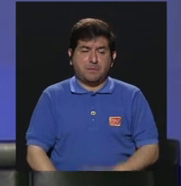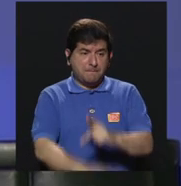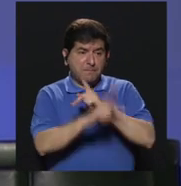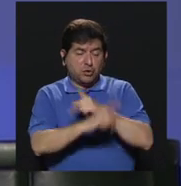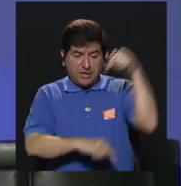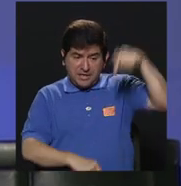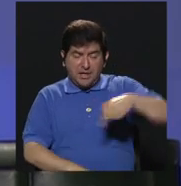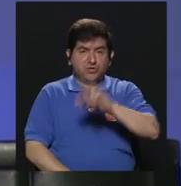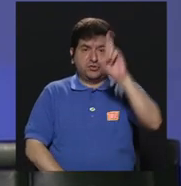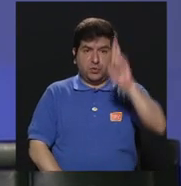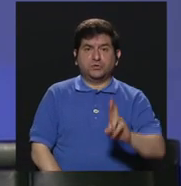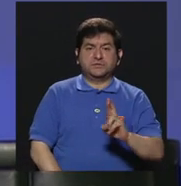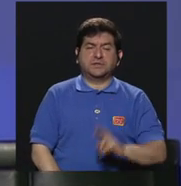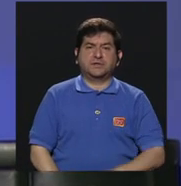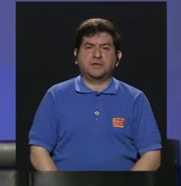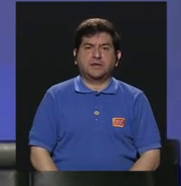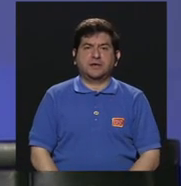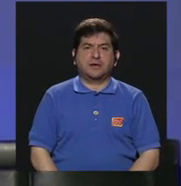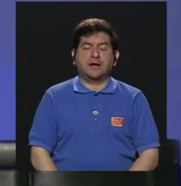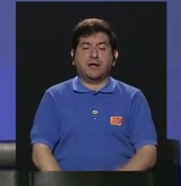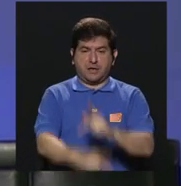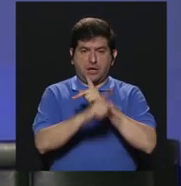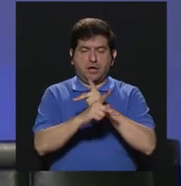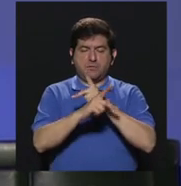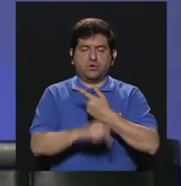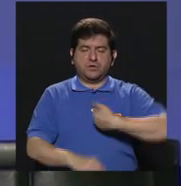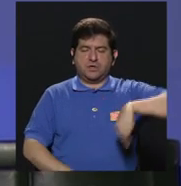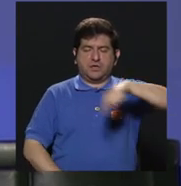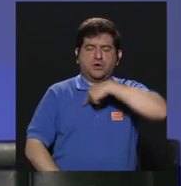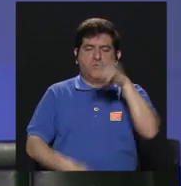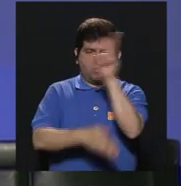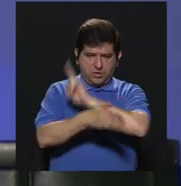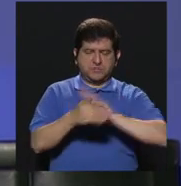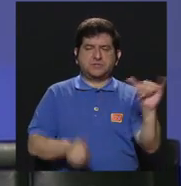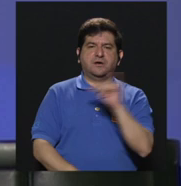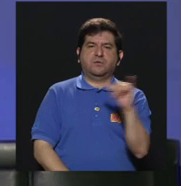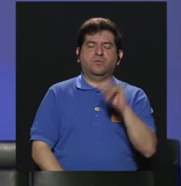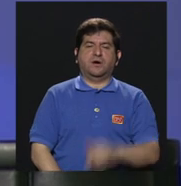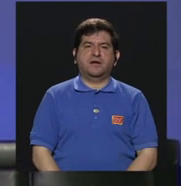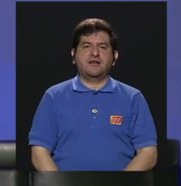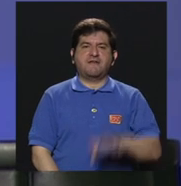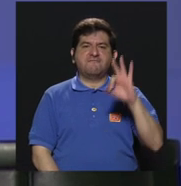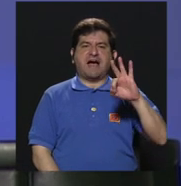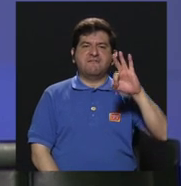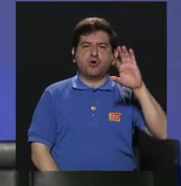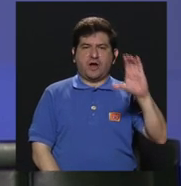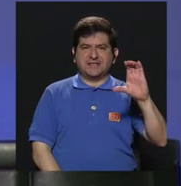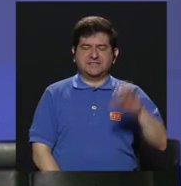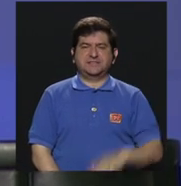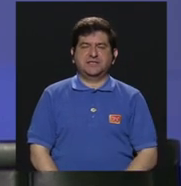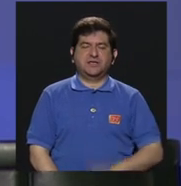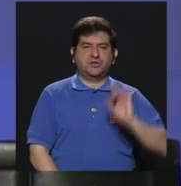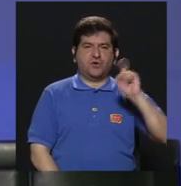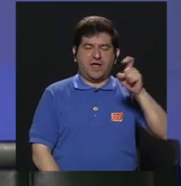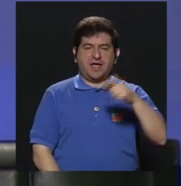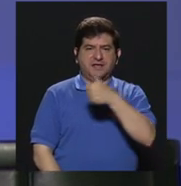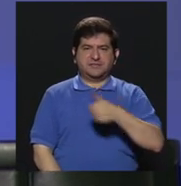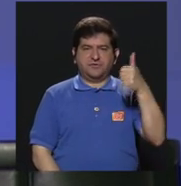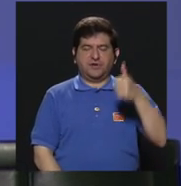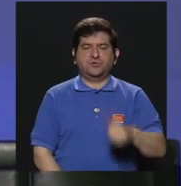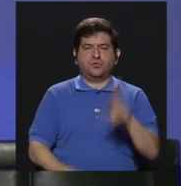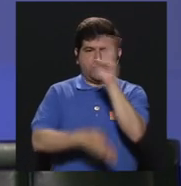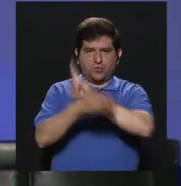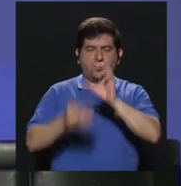refugiados en Costa Rica y protegidos por nuestra universidad. Fabio Castillo, ex-rector de la Universidad de El